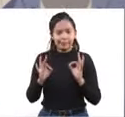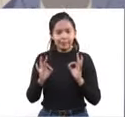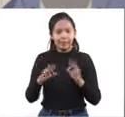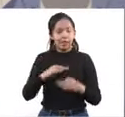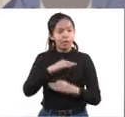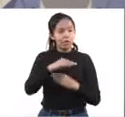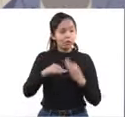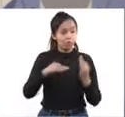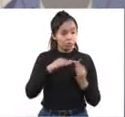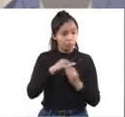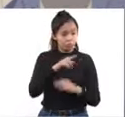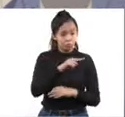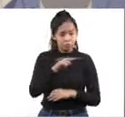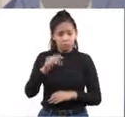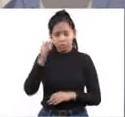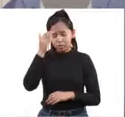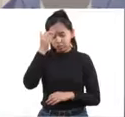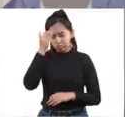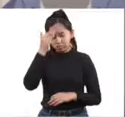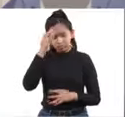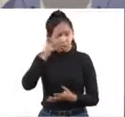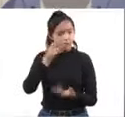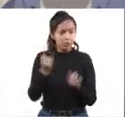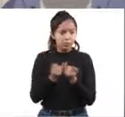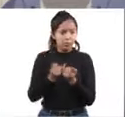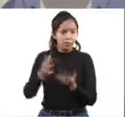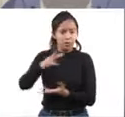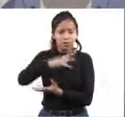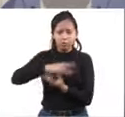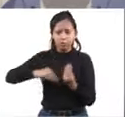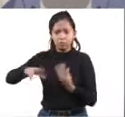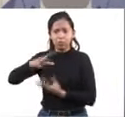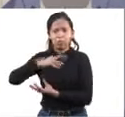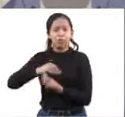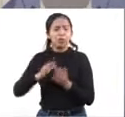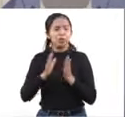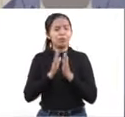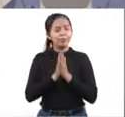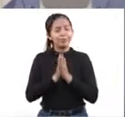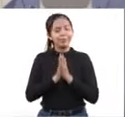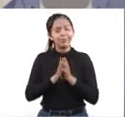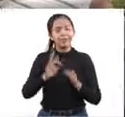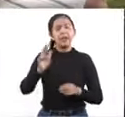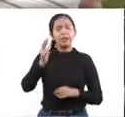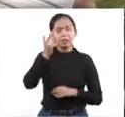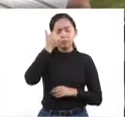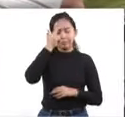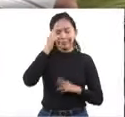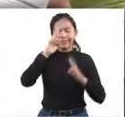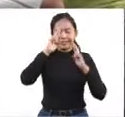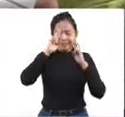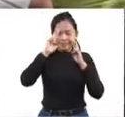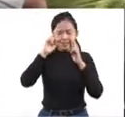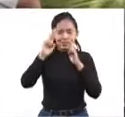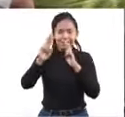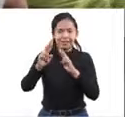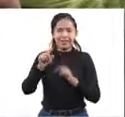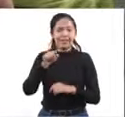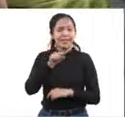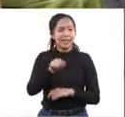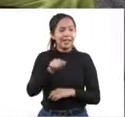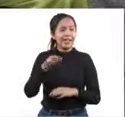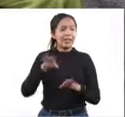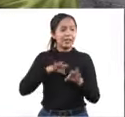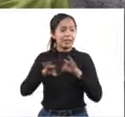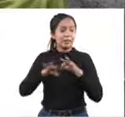Todos quienes conocieron y convivieron con Jorge comparten un gran respeto por él y por el trabajo que desempeñó a lo largo de sus 40 años